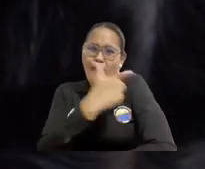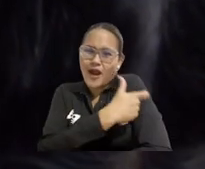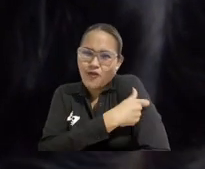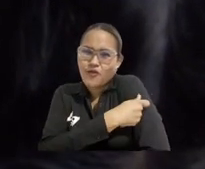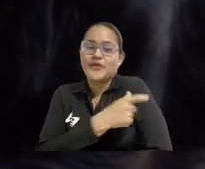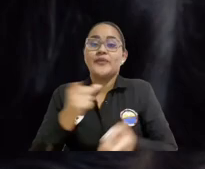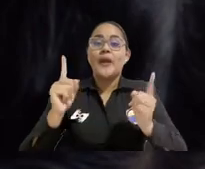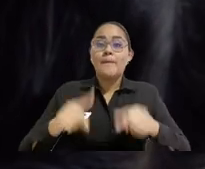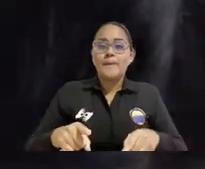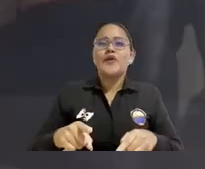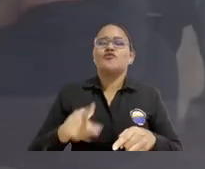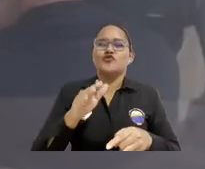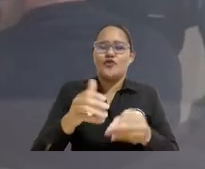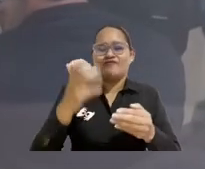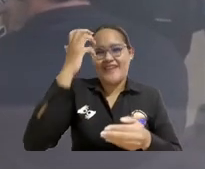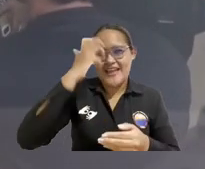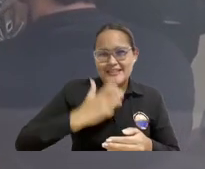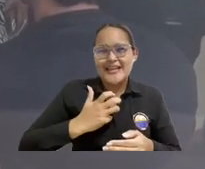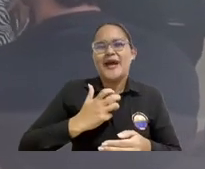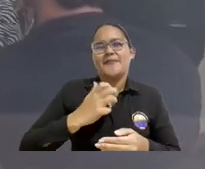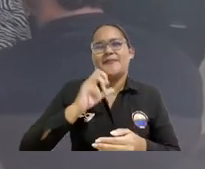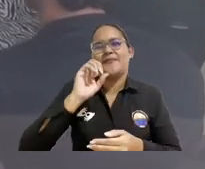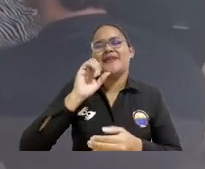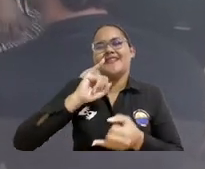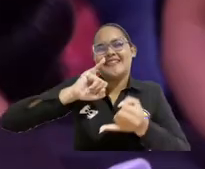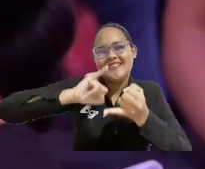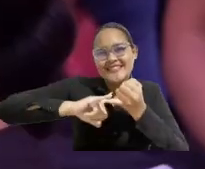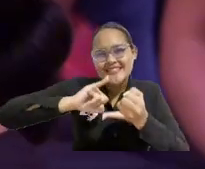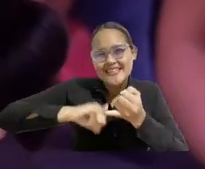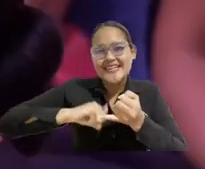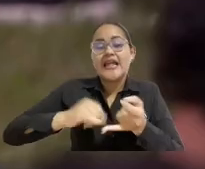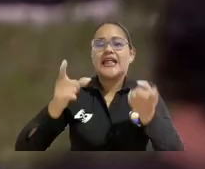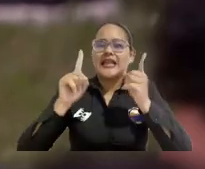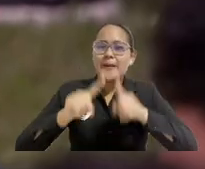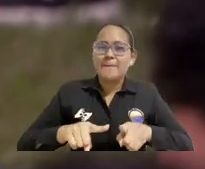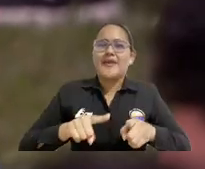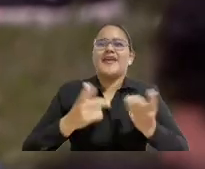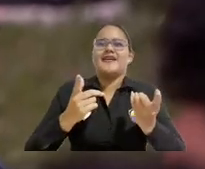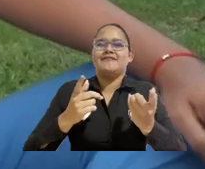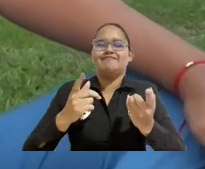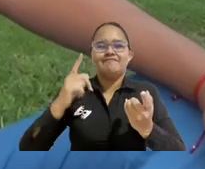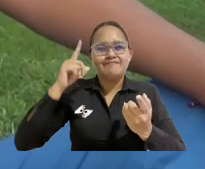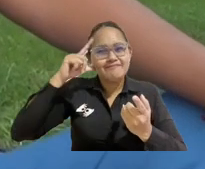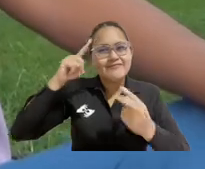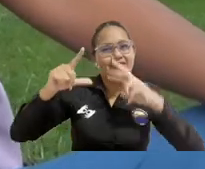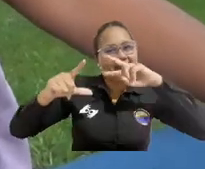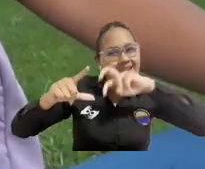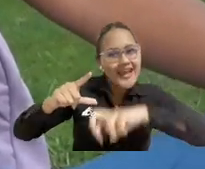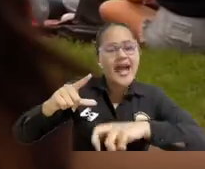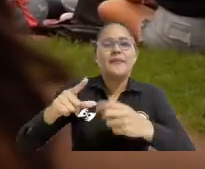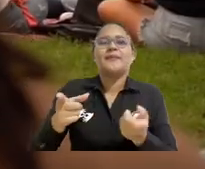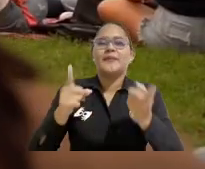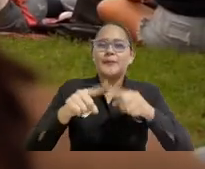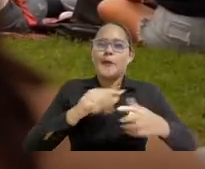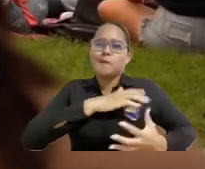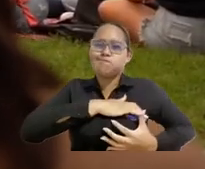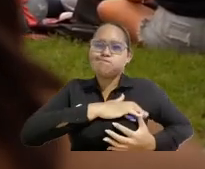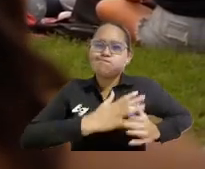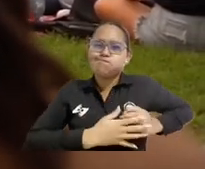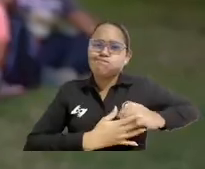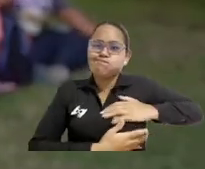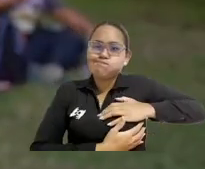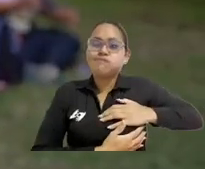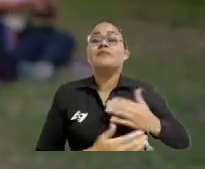servicios esenciales como vacunación, pruebas rápidas de VIH, citologías y consultas con mastólogos. Además, el picnic rosa,